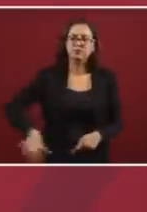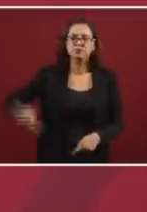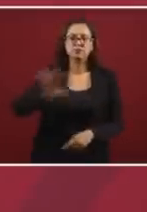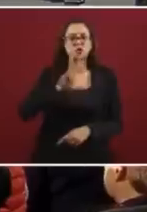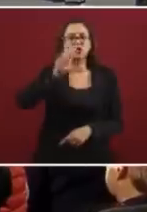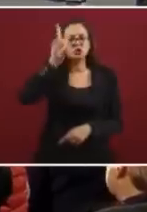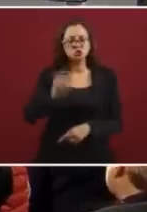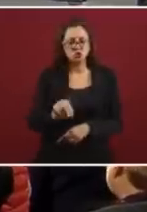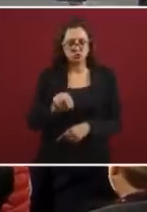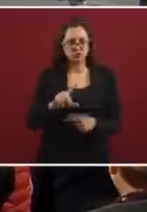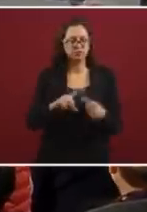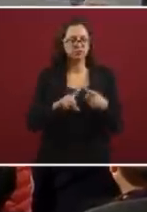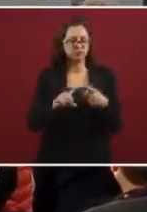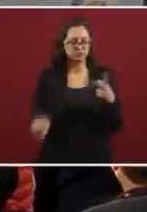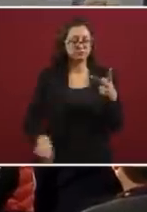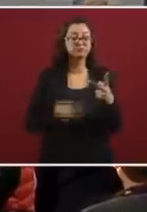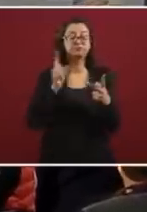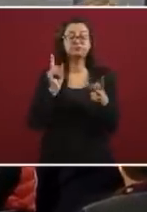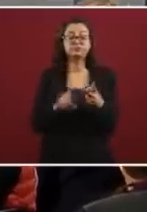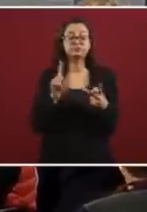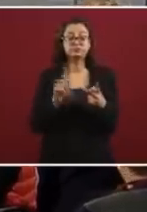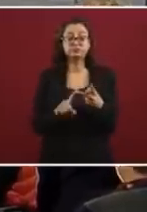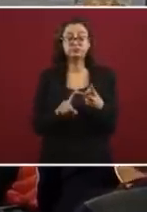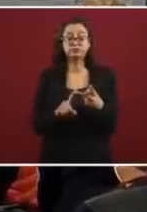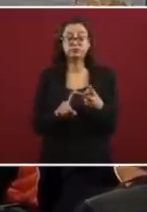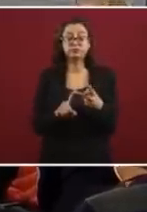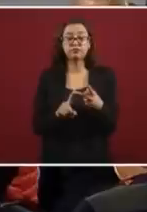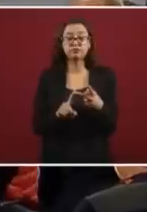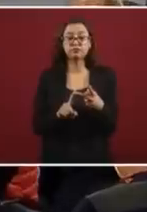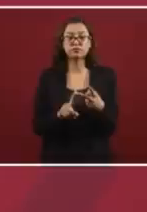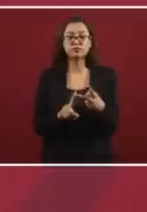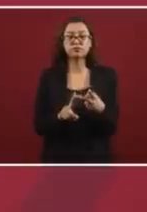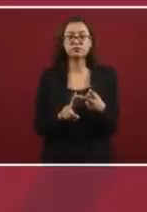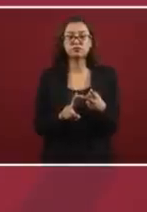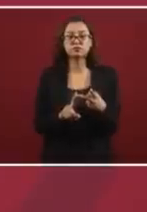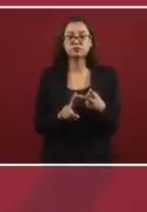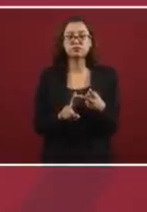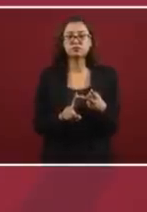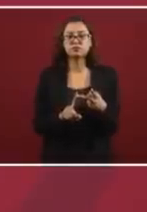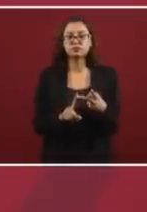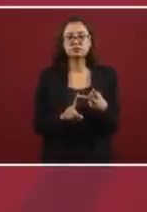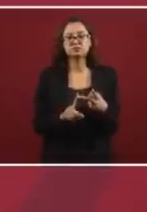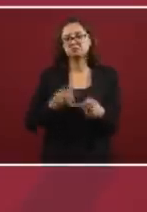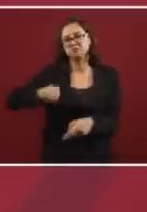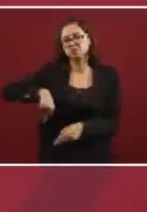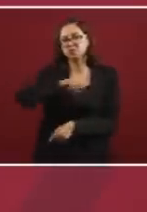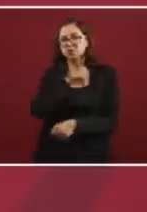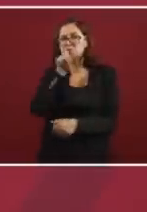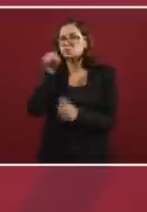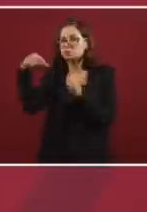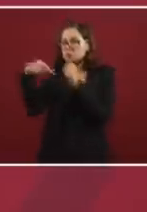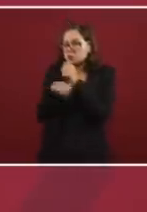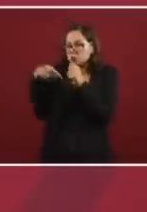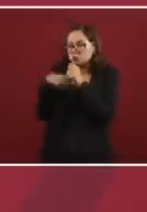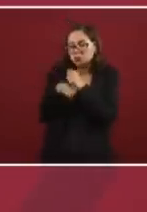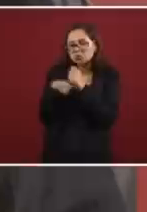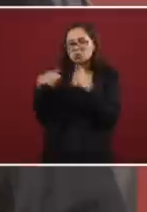los dos los segundos es que no tenemos nada nada nada que ocultar